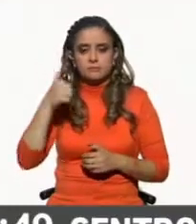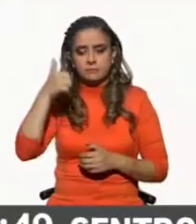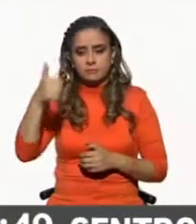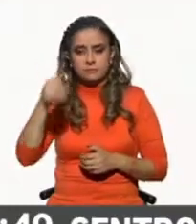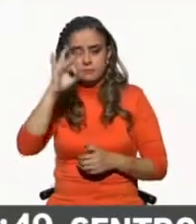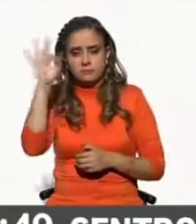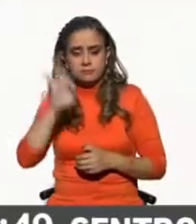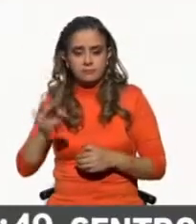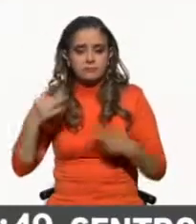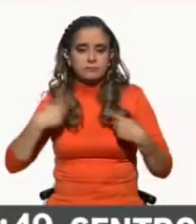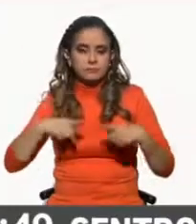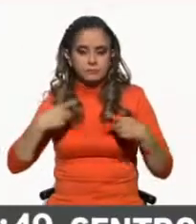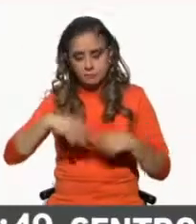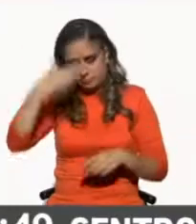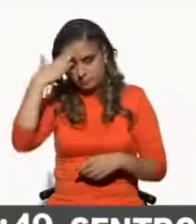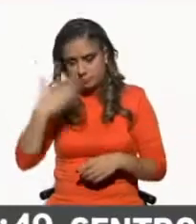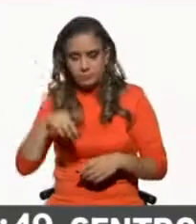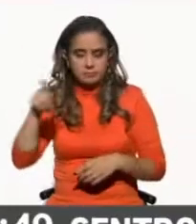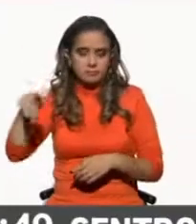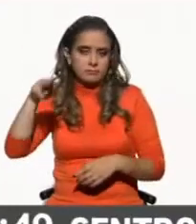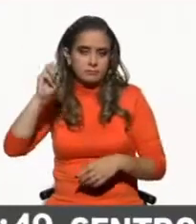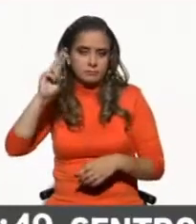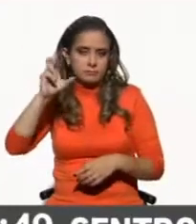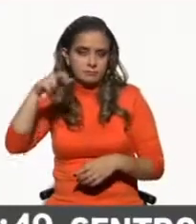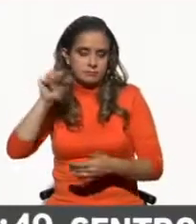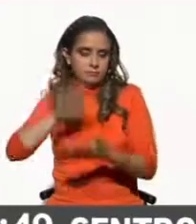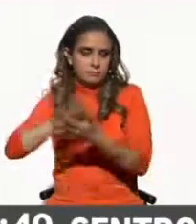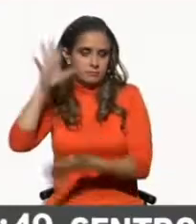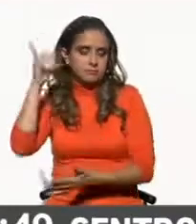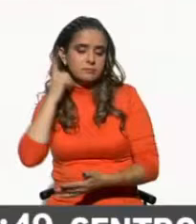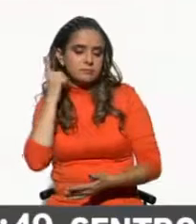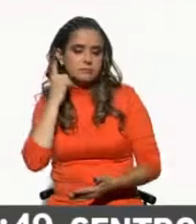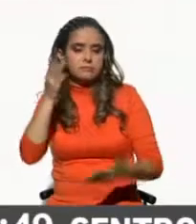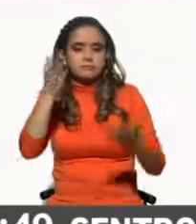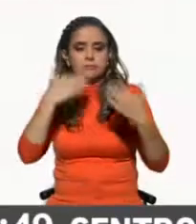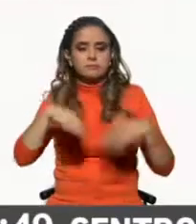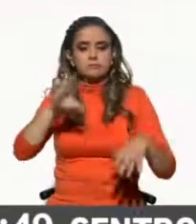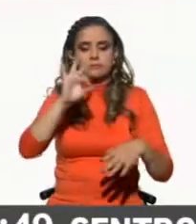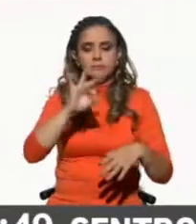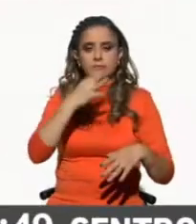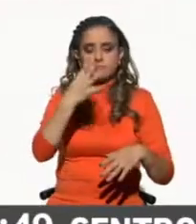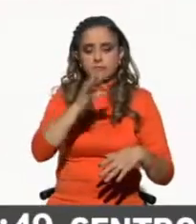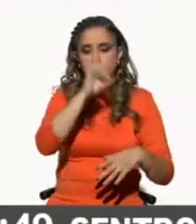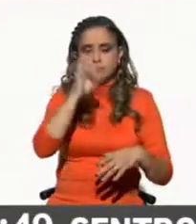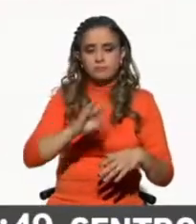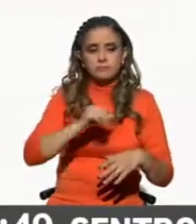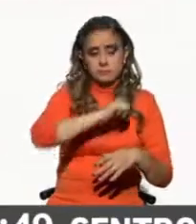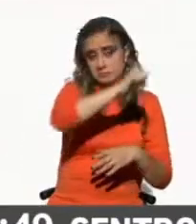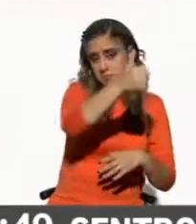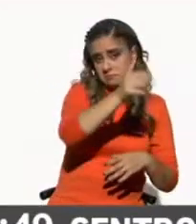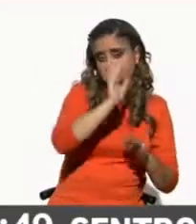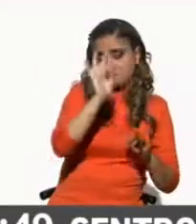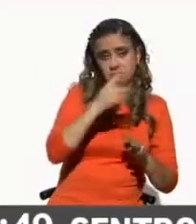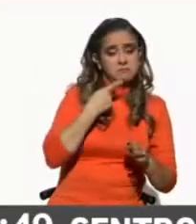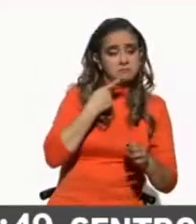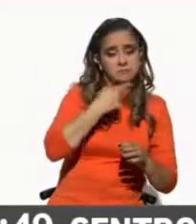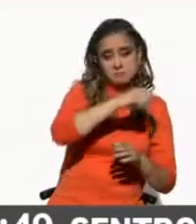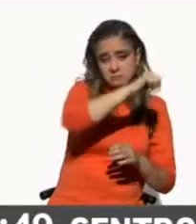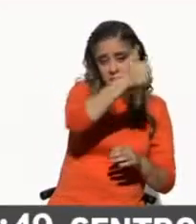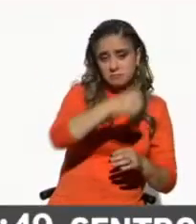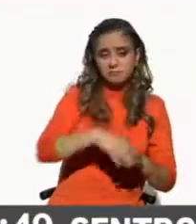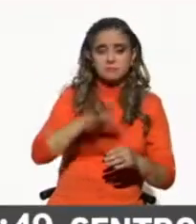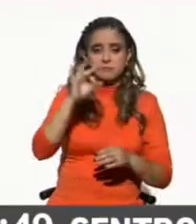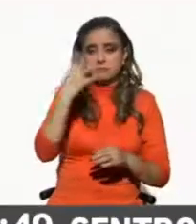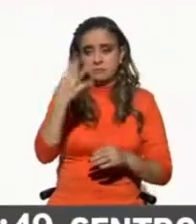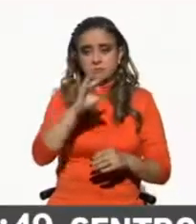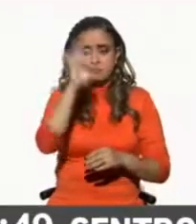46% de la gente ubica a Morena, otro 8% cree que es otro partido el que tiene la mayoría, y